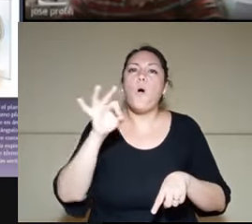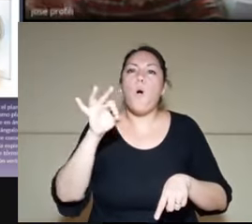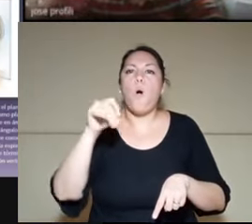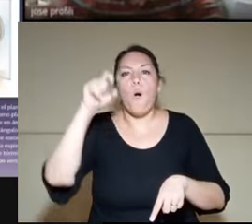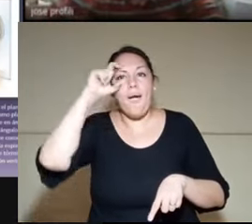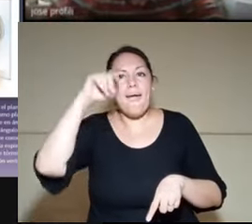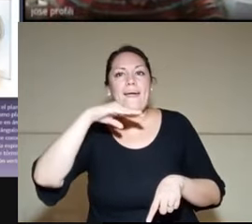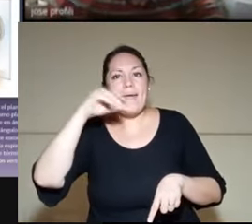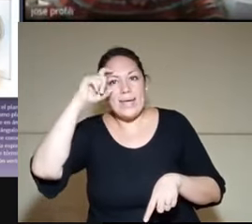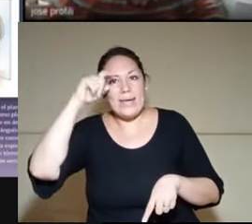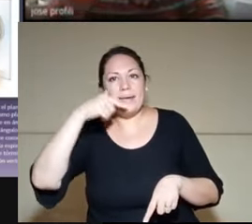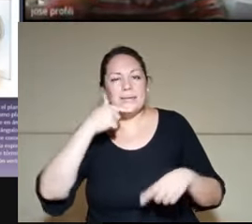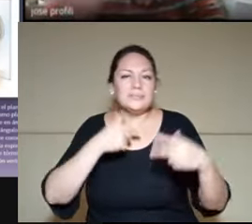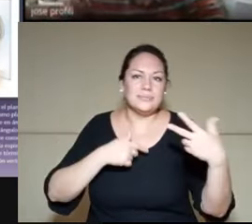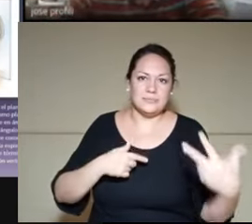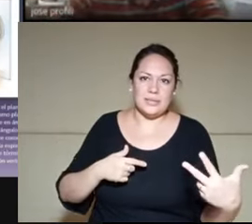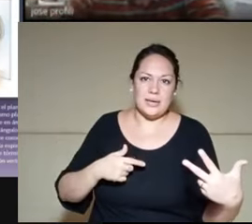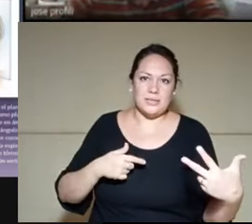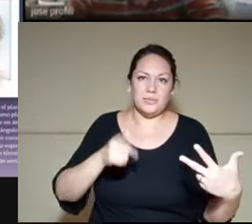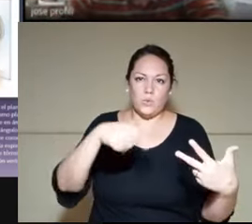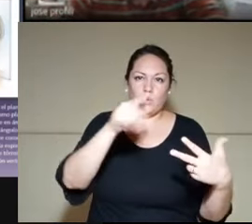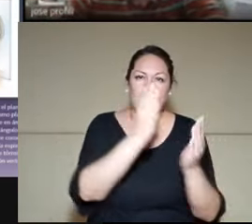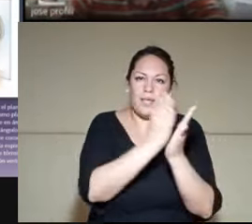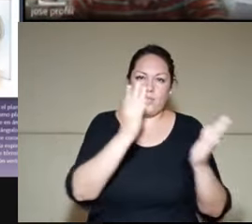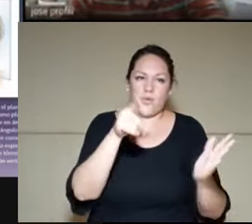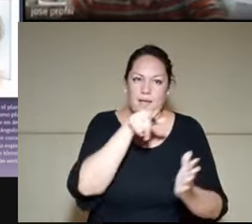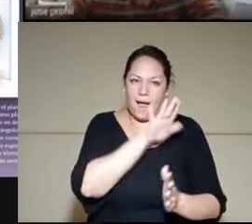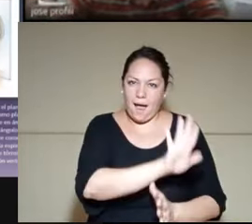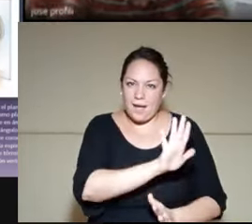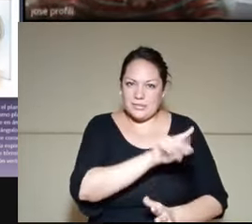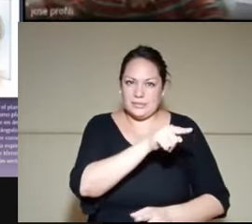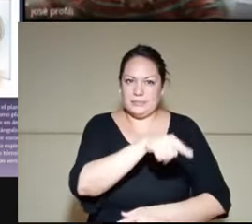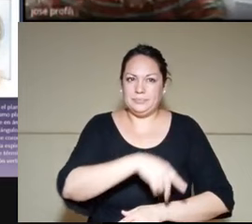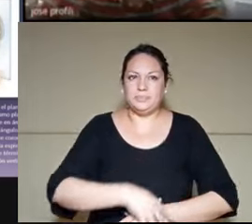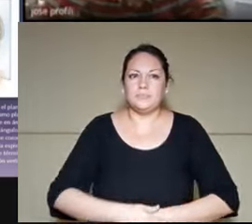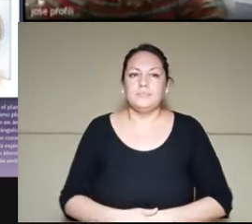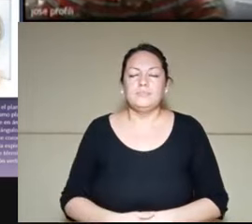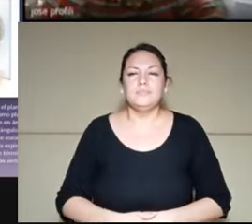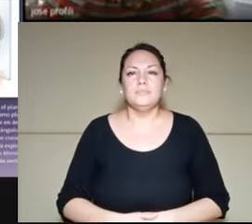puede dividir para estudiar.